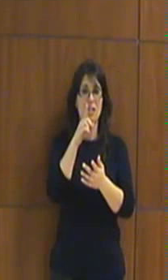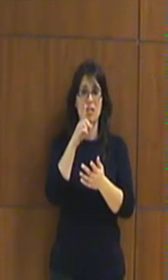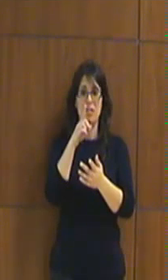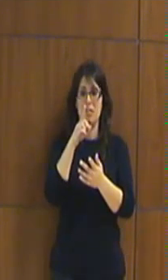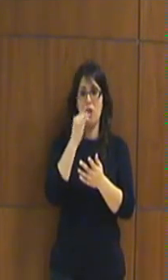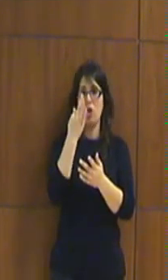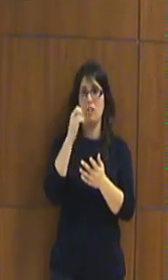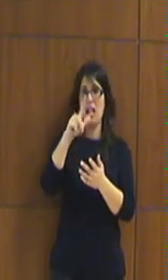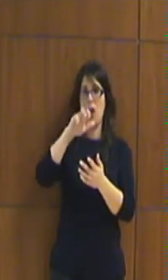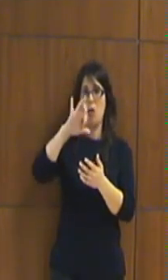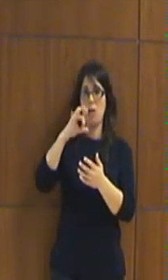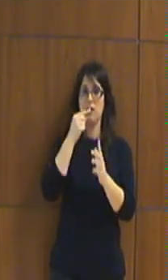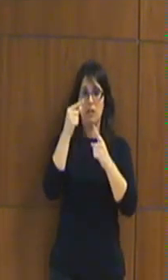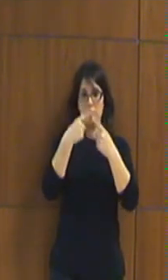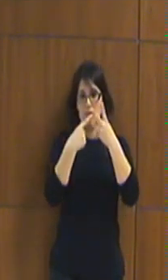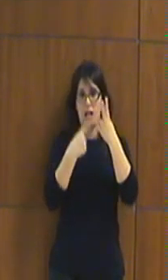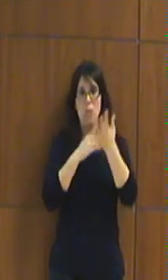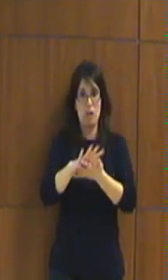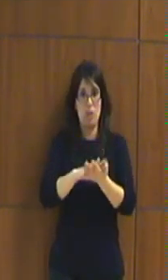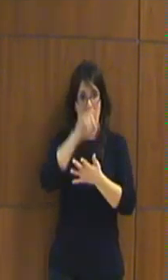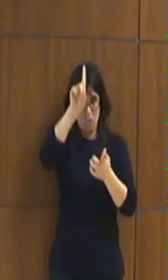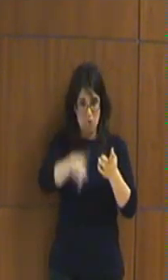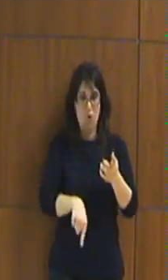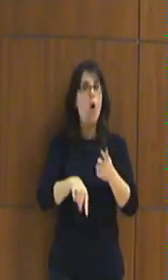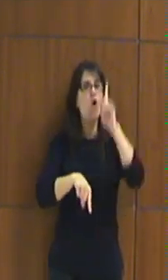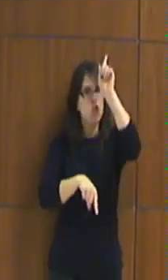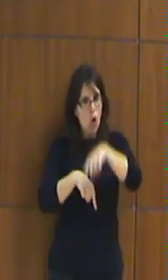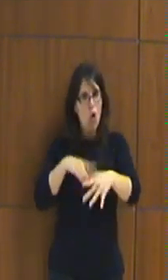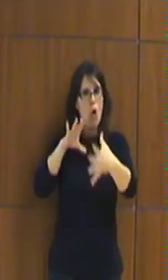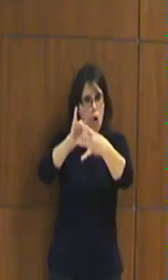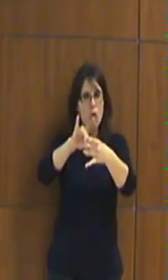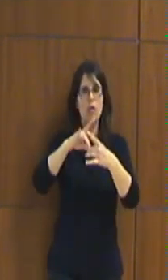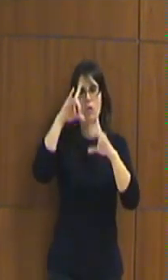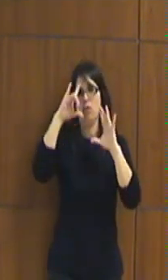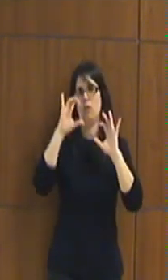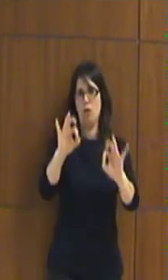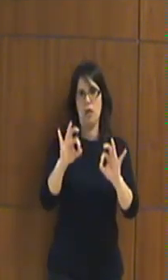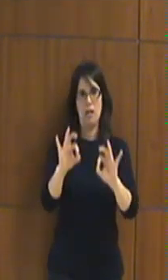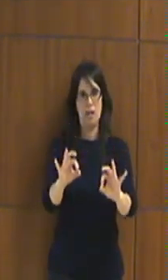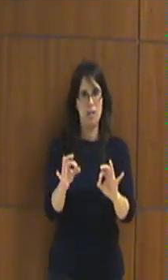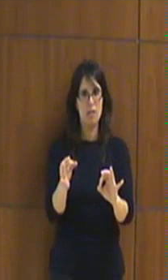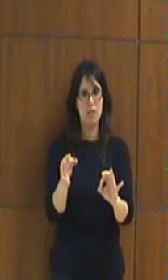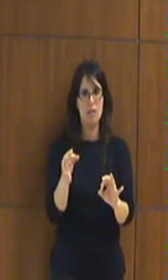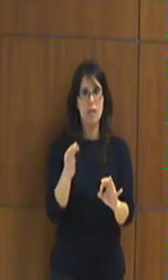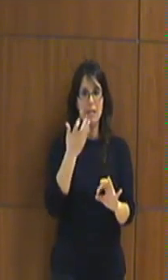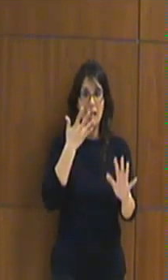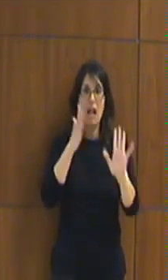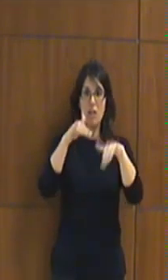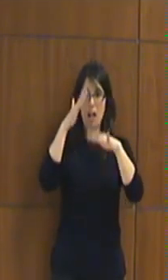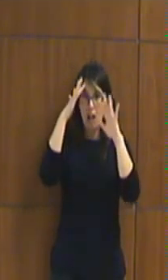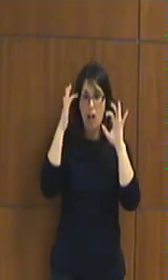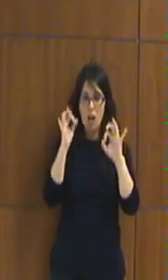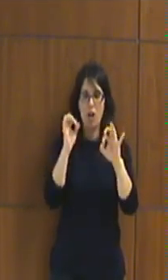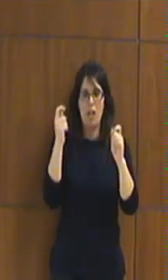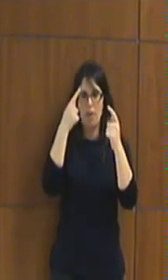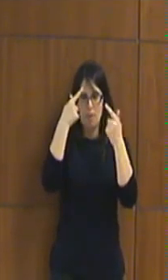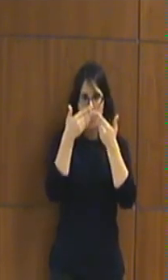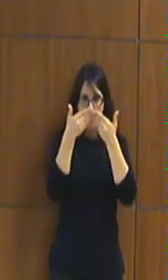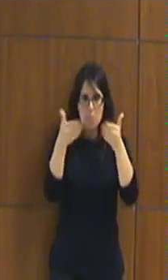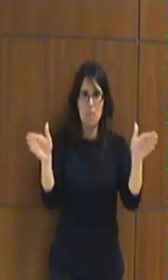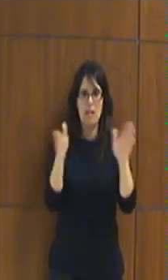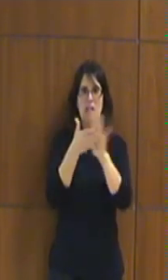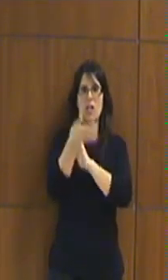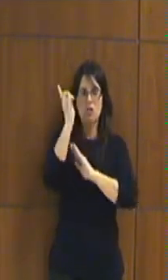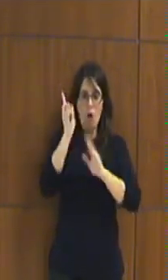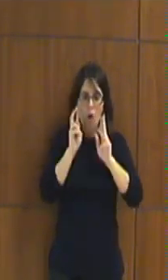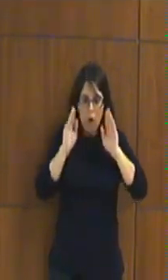uno aplica el sentido común a lo que está haciendo, es capaz de tener una visión mucho más amplia que va más allá de lo que estás